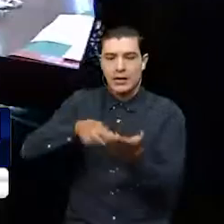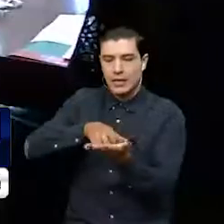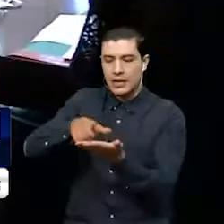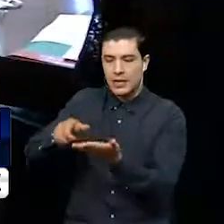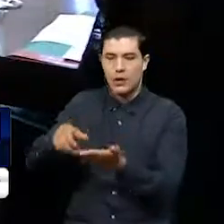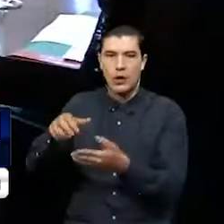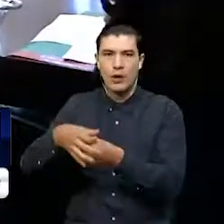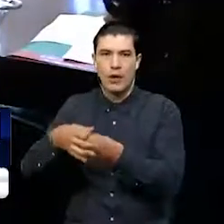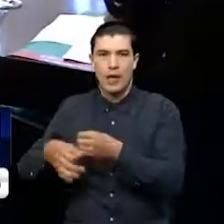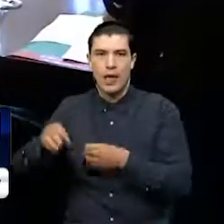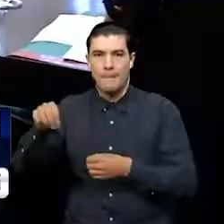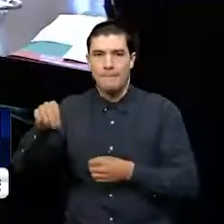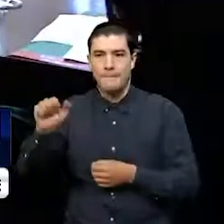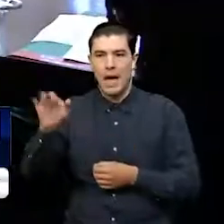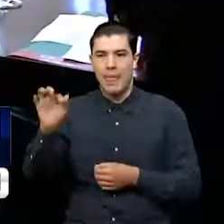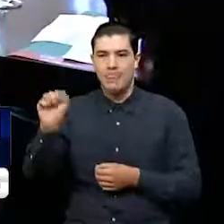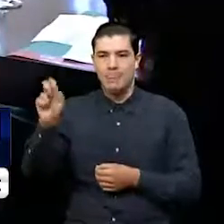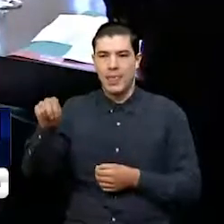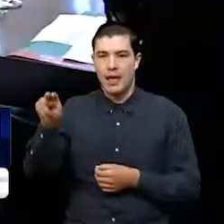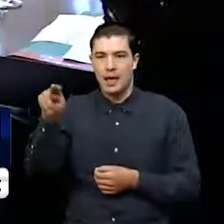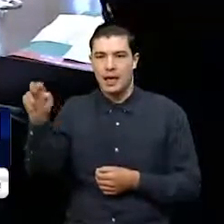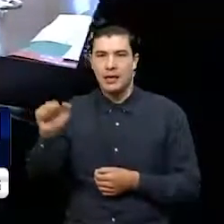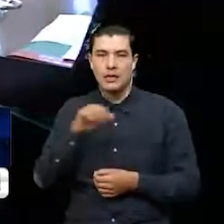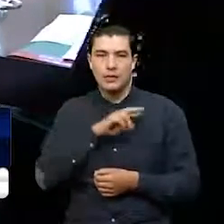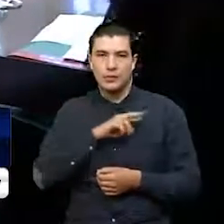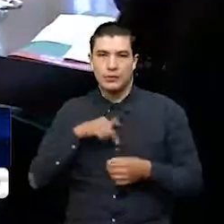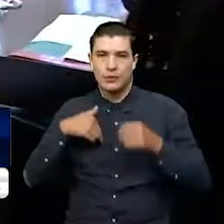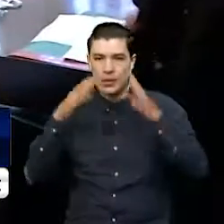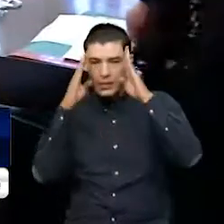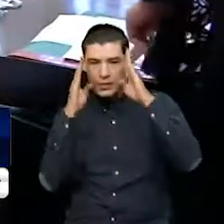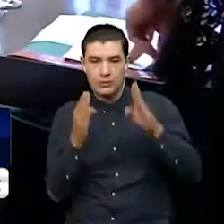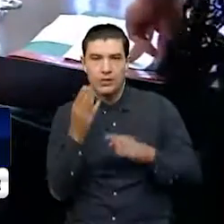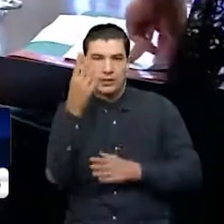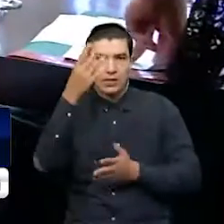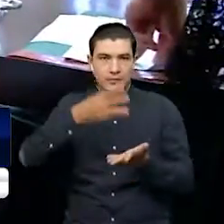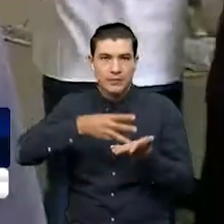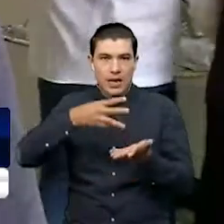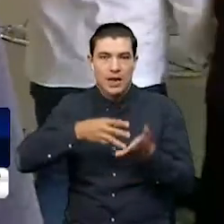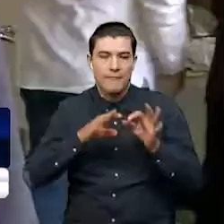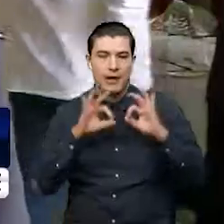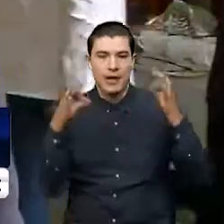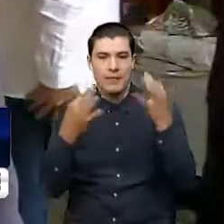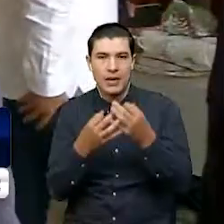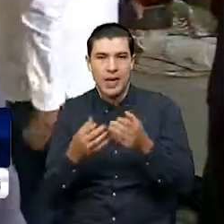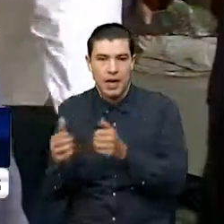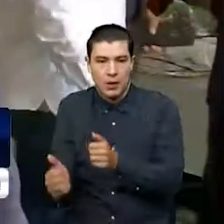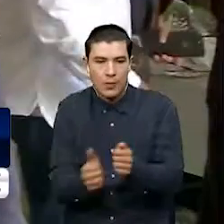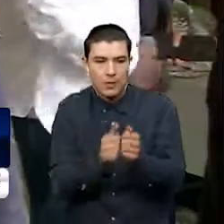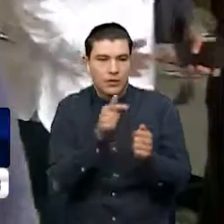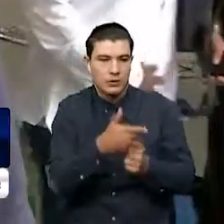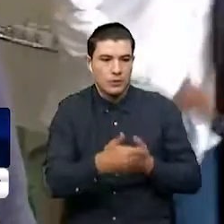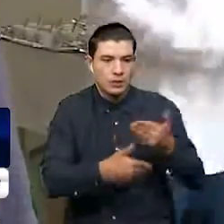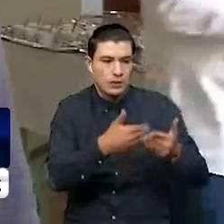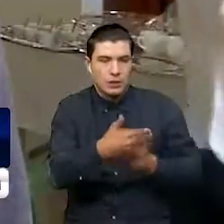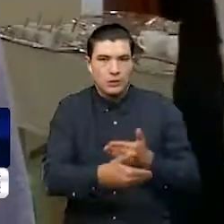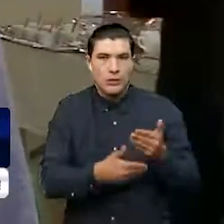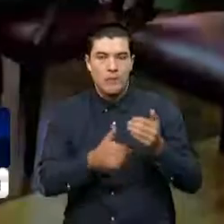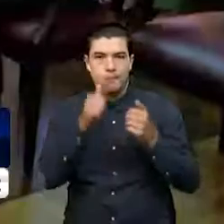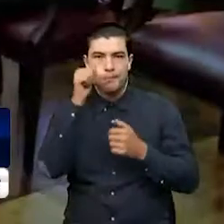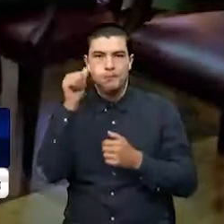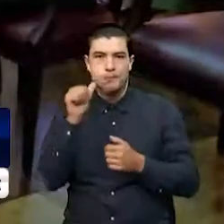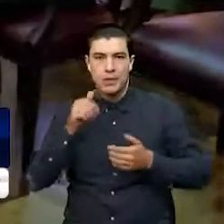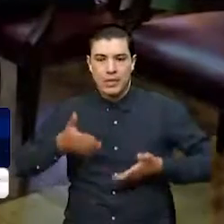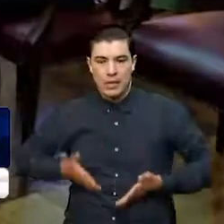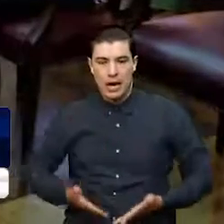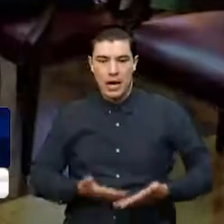vamos a atender cerca de tres mil familias vamos a estar acompañando procesos desde el embarazo desde la gestación como el embarazo el nacimiento